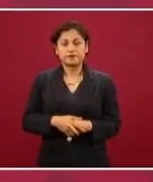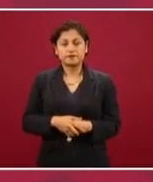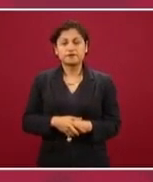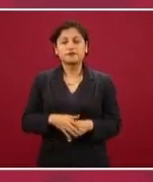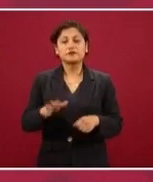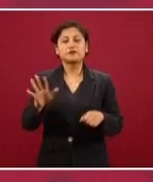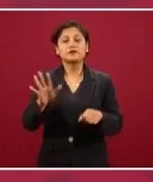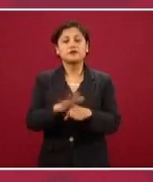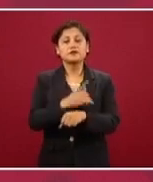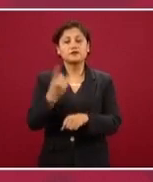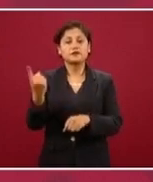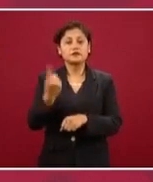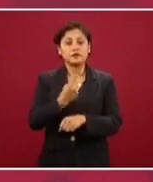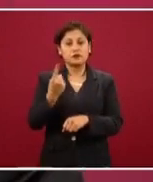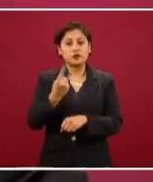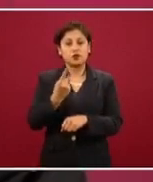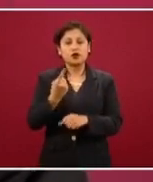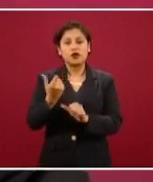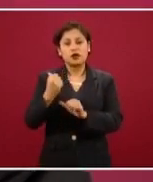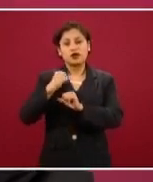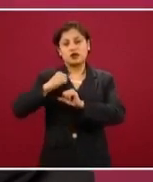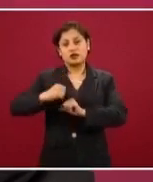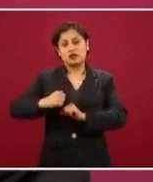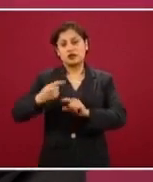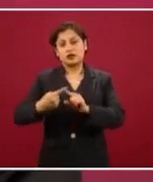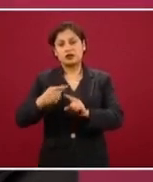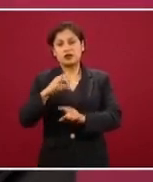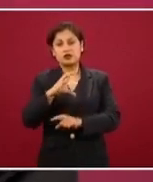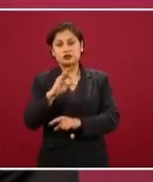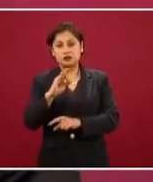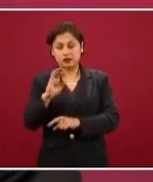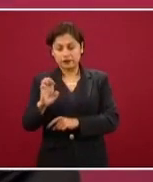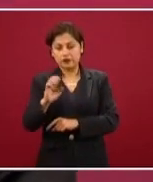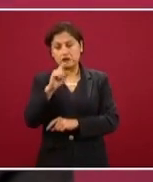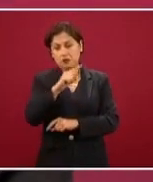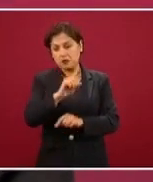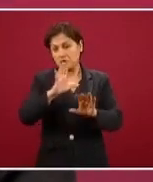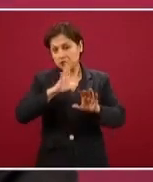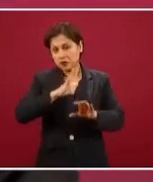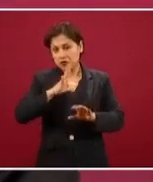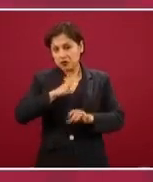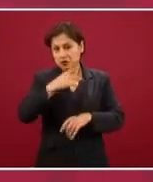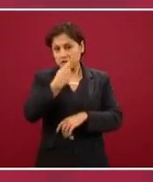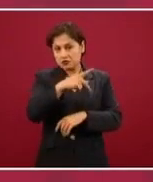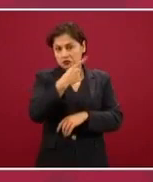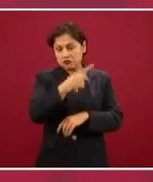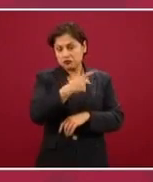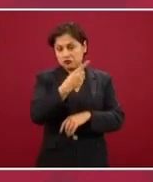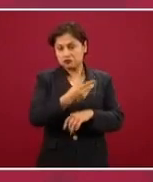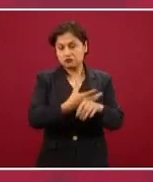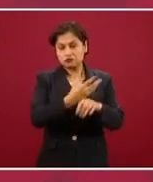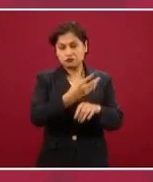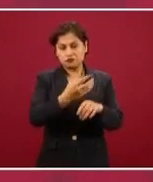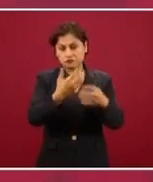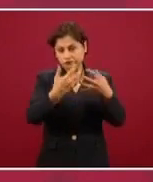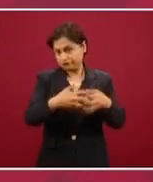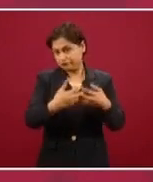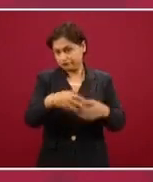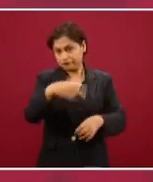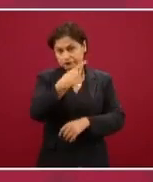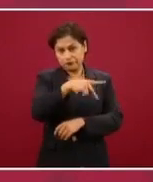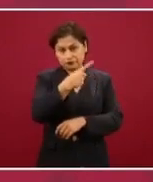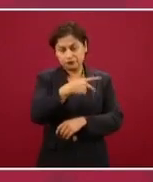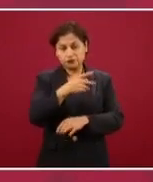eso corresponde a la Comisión Federal de Electricidad y la infraestructura la tiene la Comisión Federal de Electricidad. Pero eso no